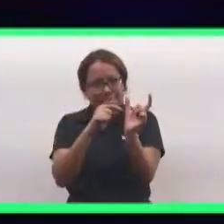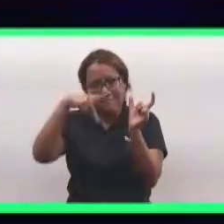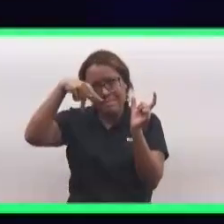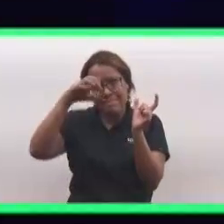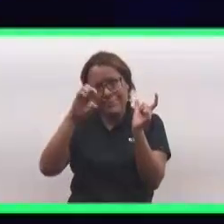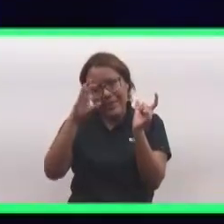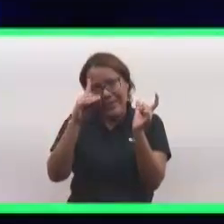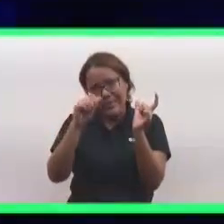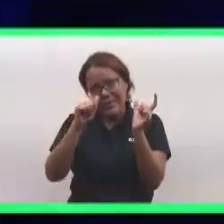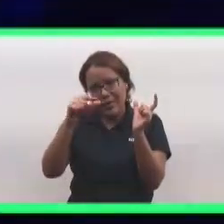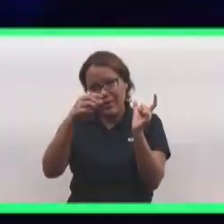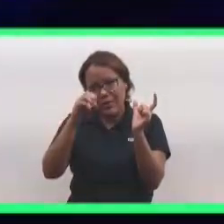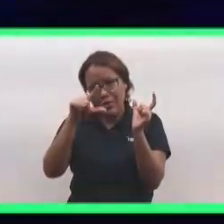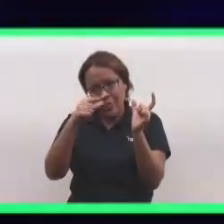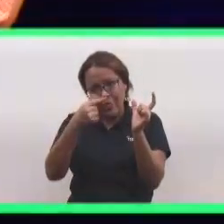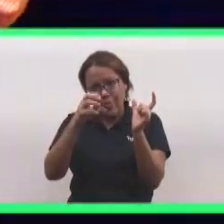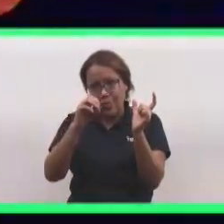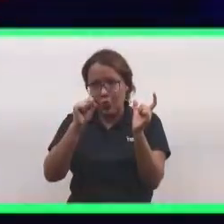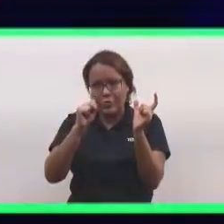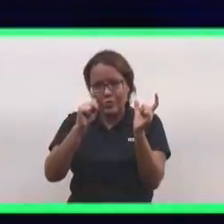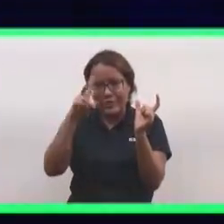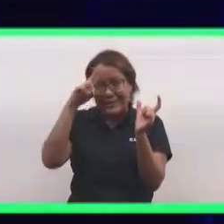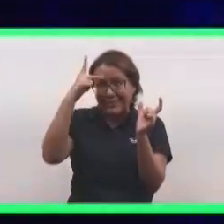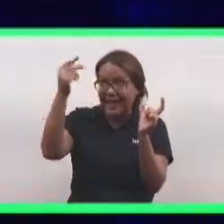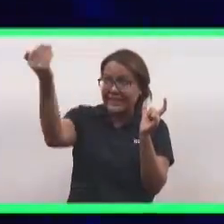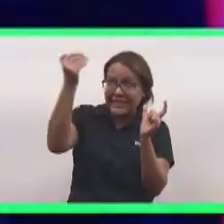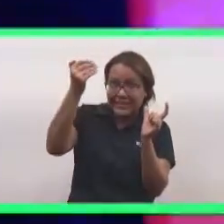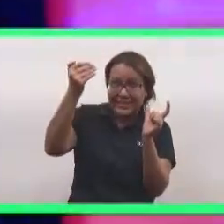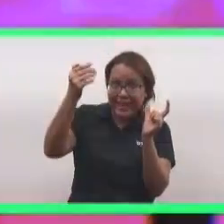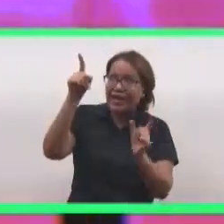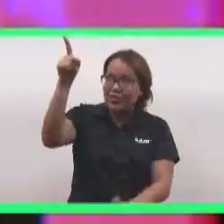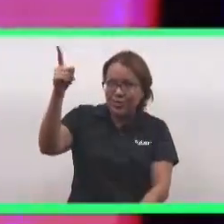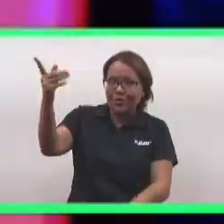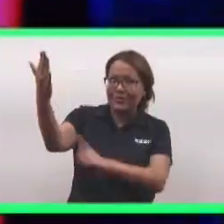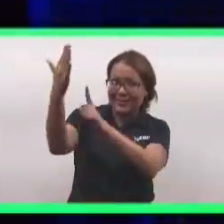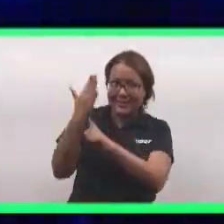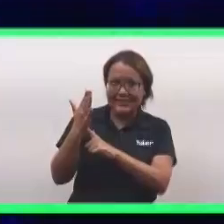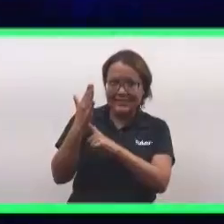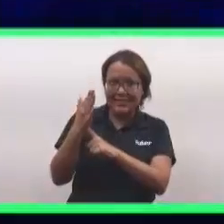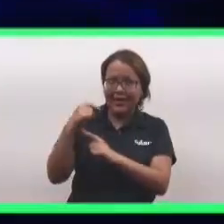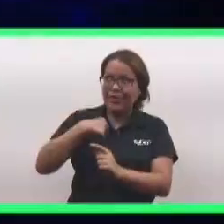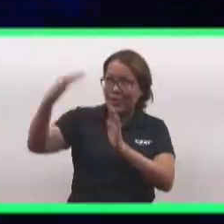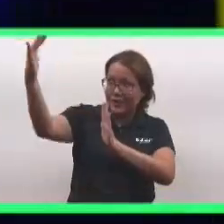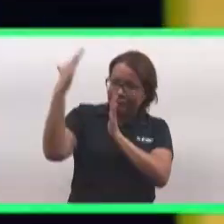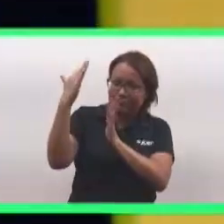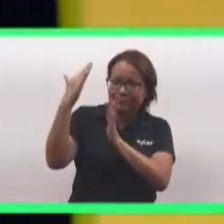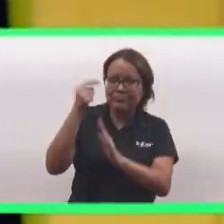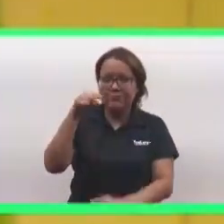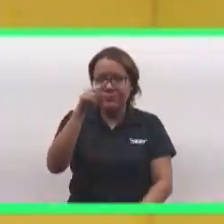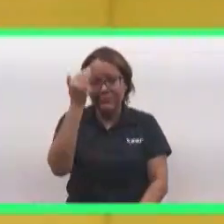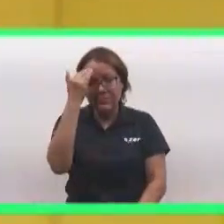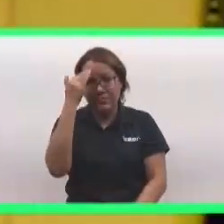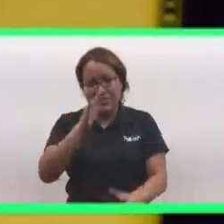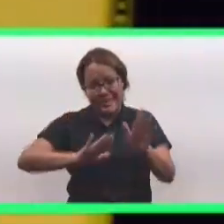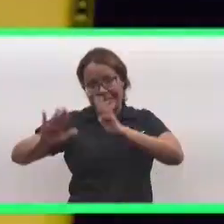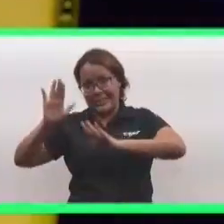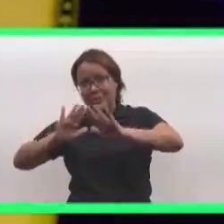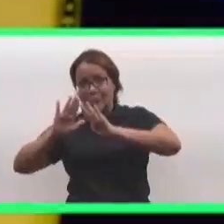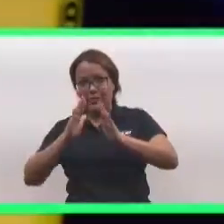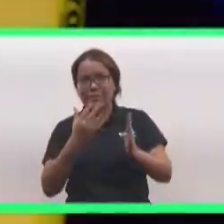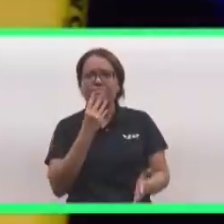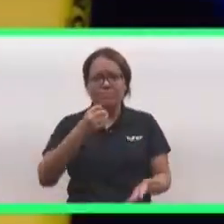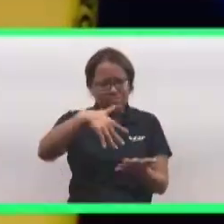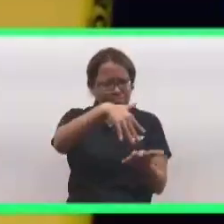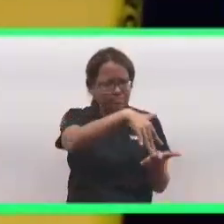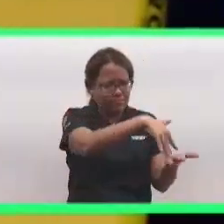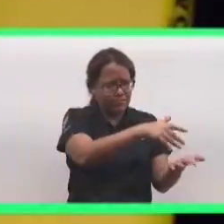la pedagogía de Dios. Es la manera como Dios muchas veces nos confronta, y vemos que a su pueblo, antes de llevarlo a la tierra prometida, le